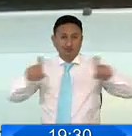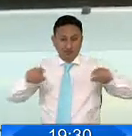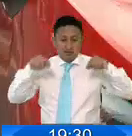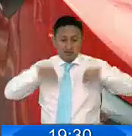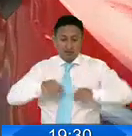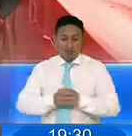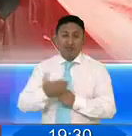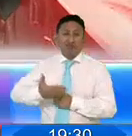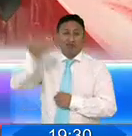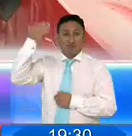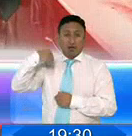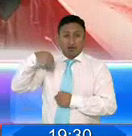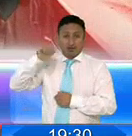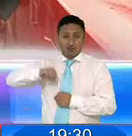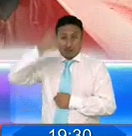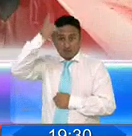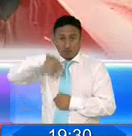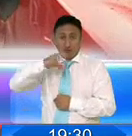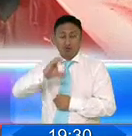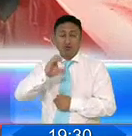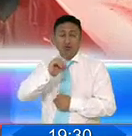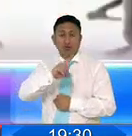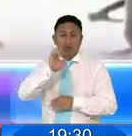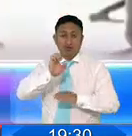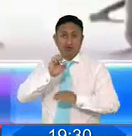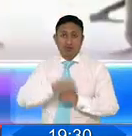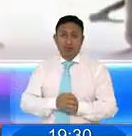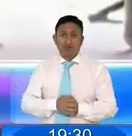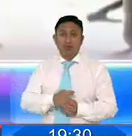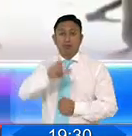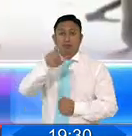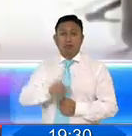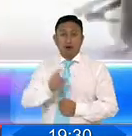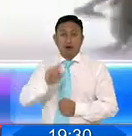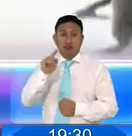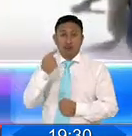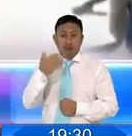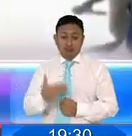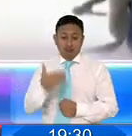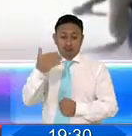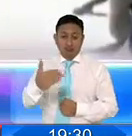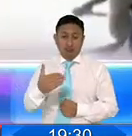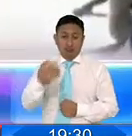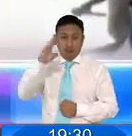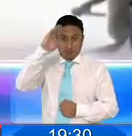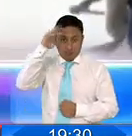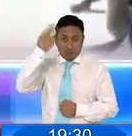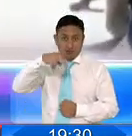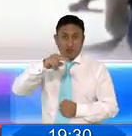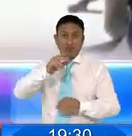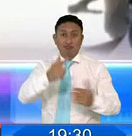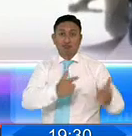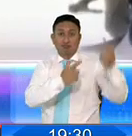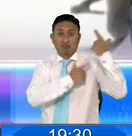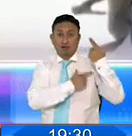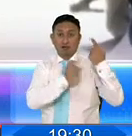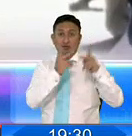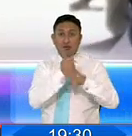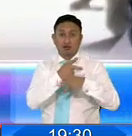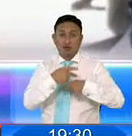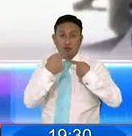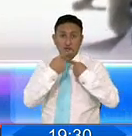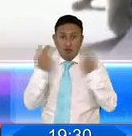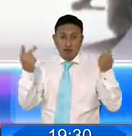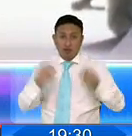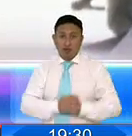venido manejando mediante resoluciones del COE Nacional. Las personas que están en primera línea, Policía Nacional, Ejército, funcionarios